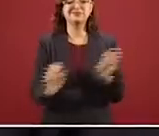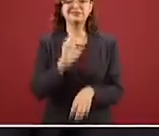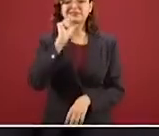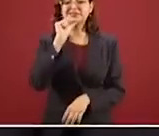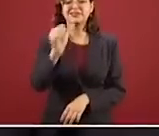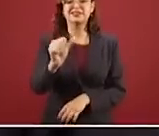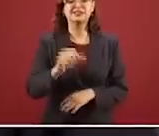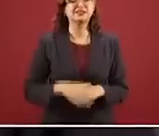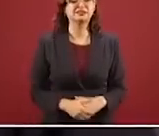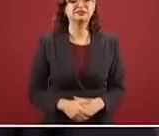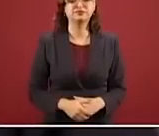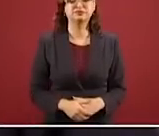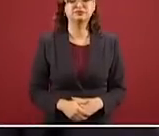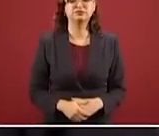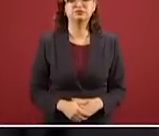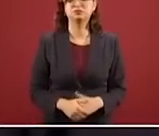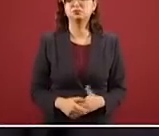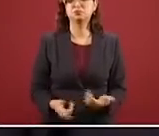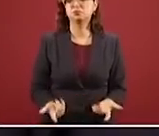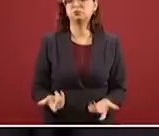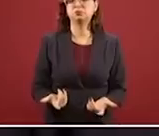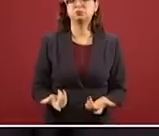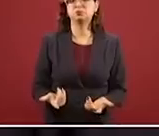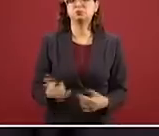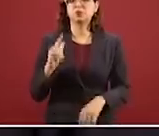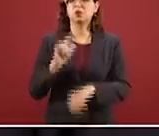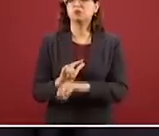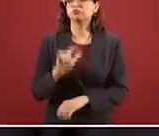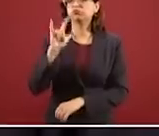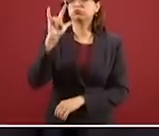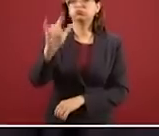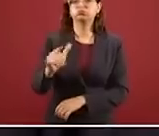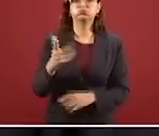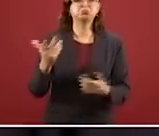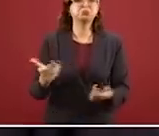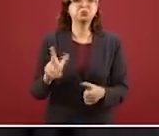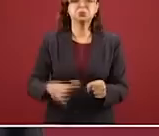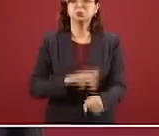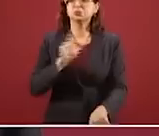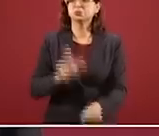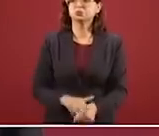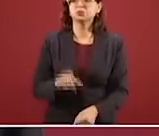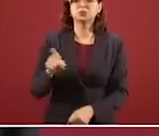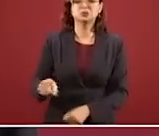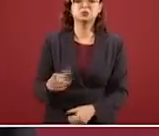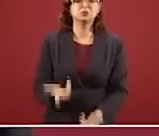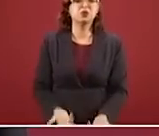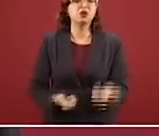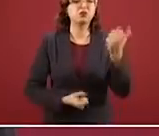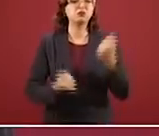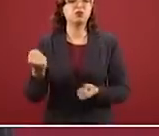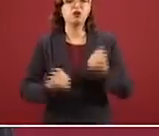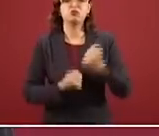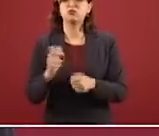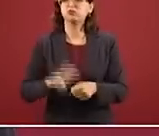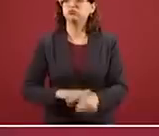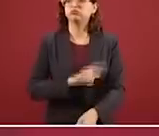en avión de línea, en aviones de línea y en carretera.